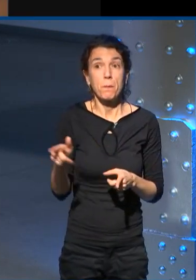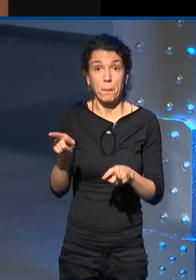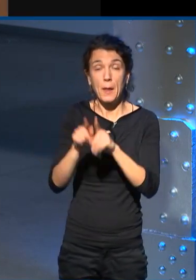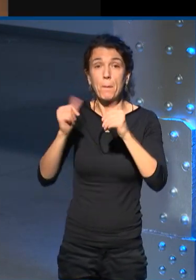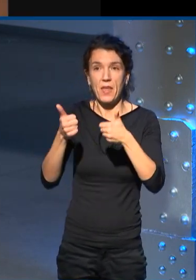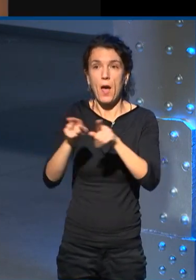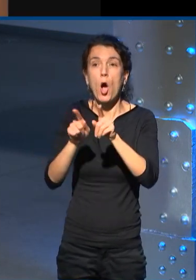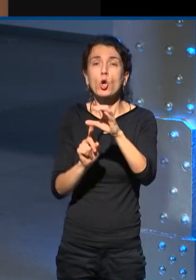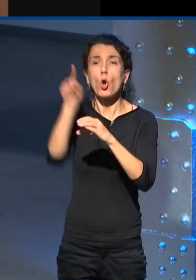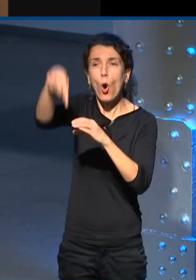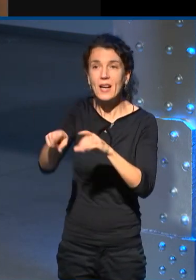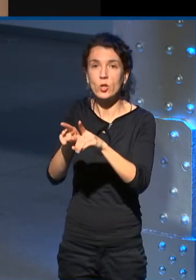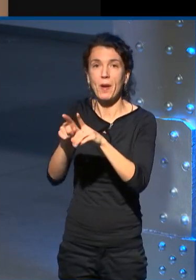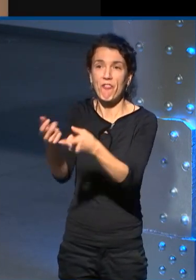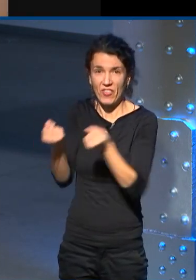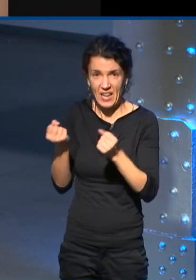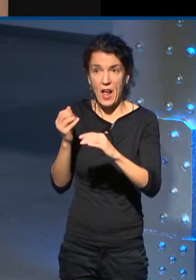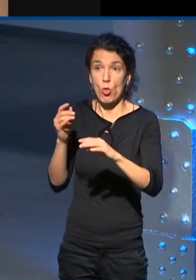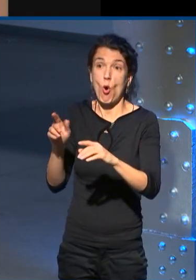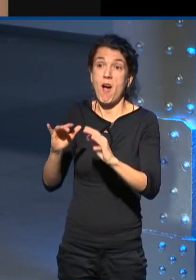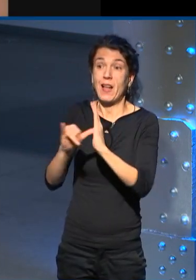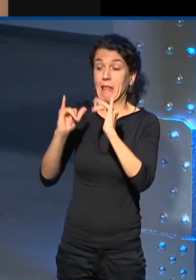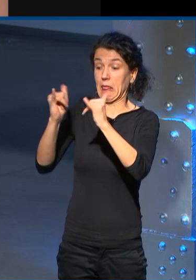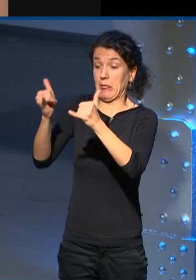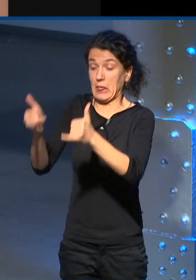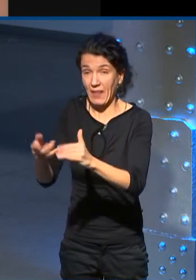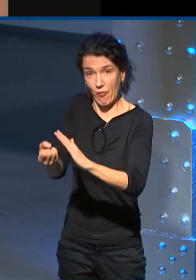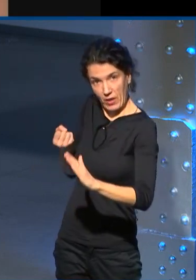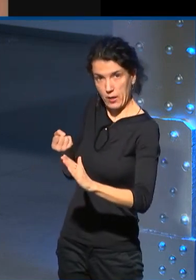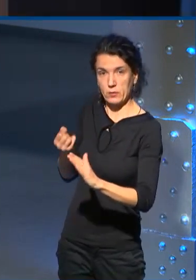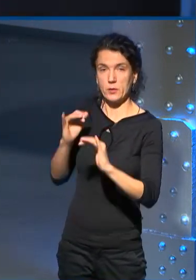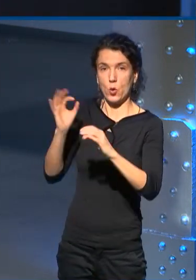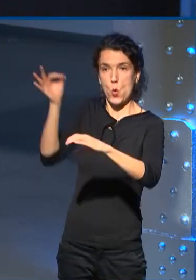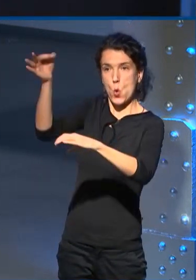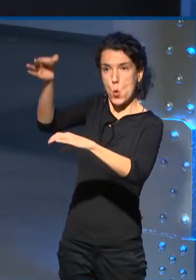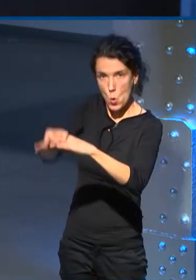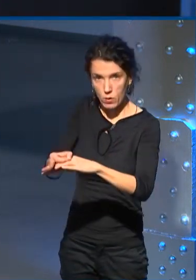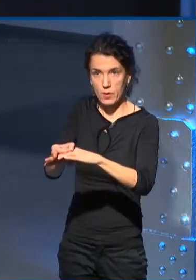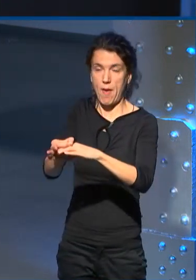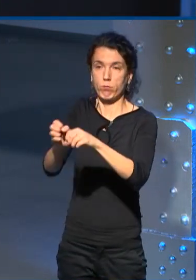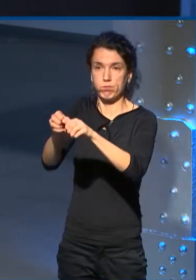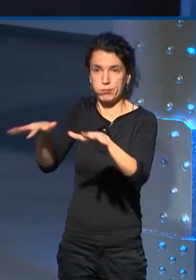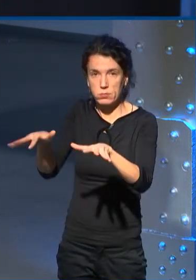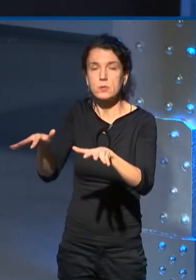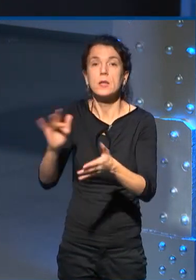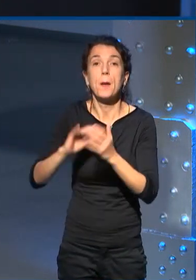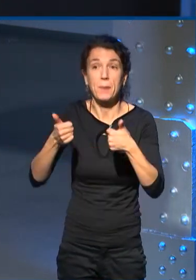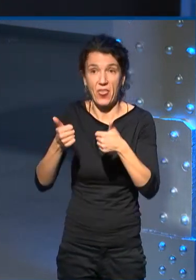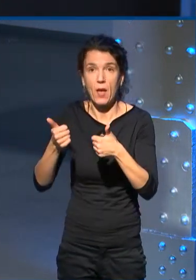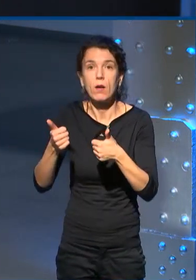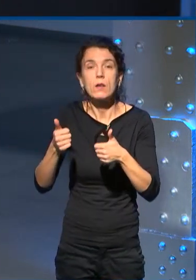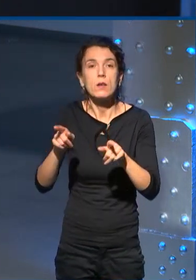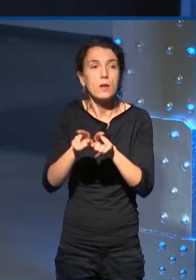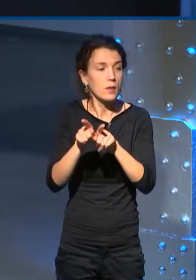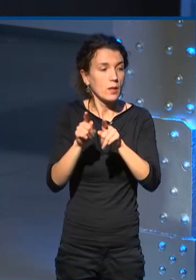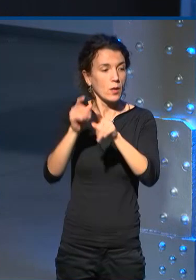unos retrocohetes para dar un frenado final unos metros antes de llegar al suelo y se sueltan los airbags. Se suelta la nave dentro de estos airbags, que empieza a dar unos botes monumentales. La